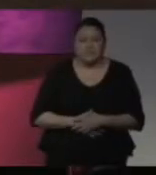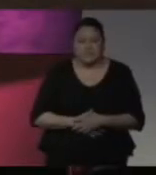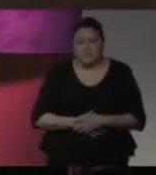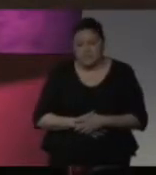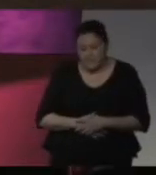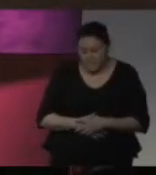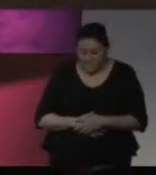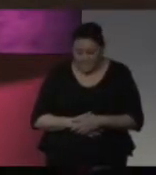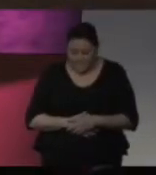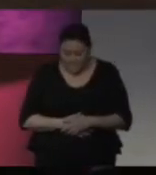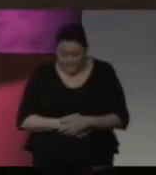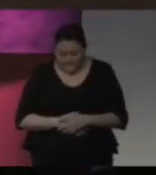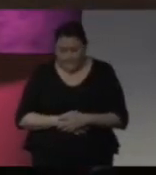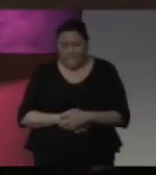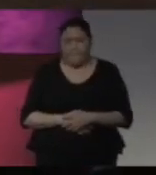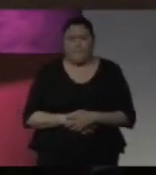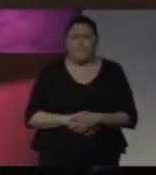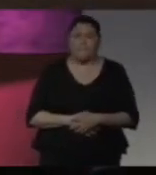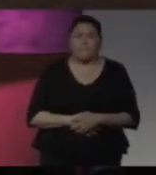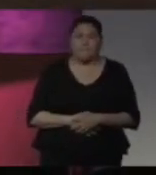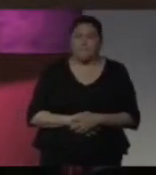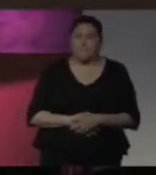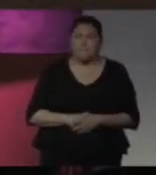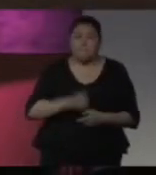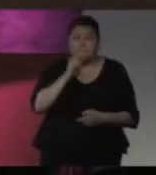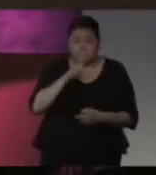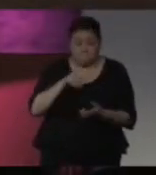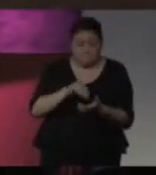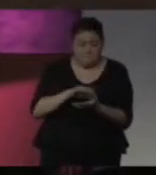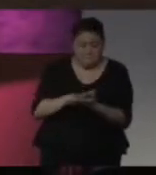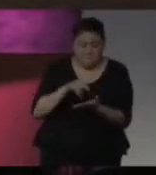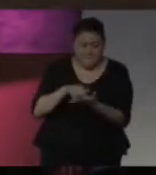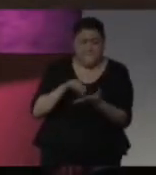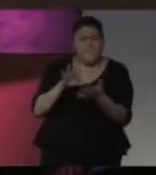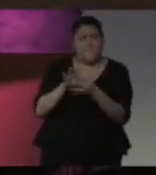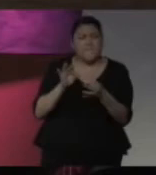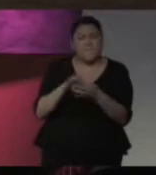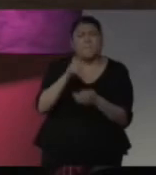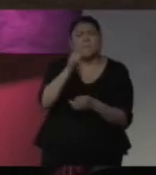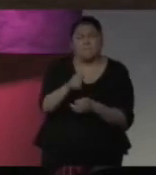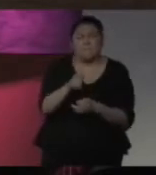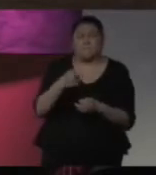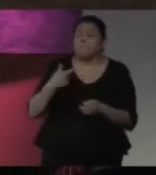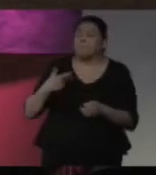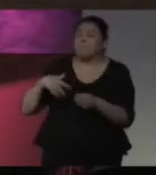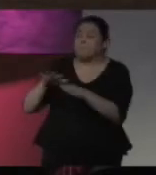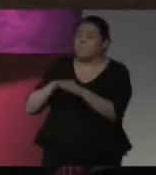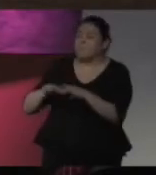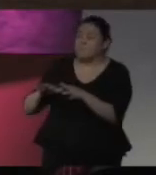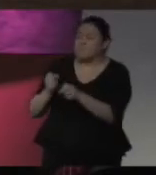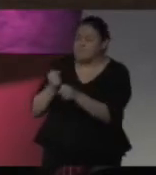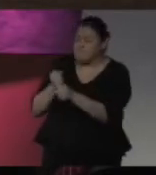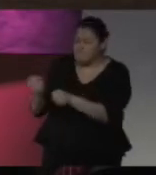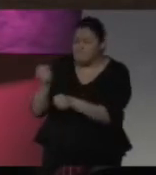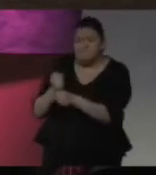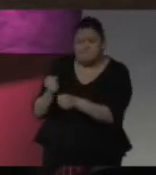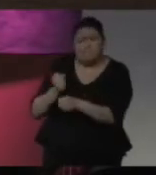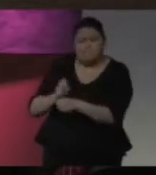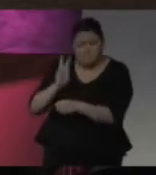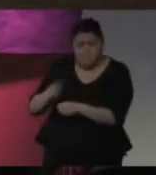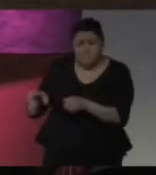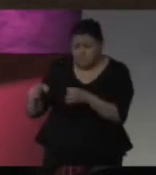De estos proyectos, de nuevo, ponen en un esquema de agresión abierta contra las